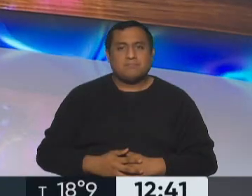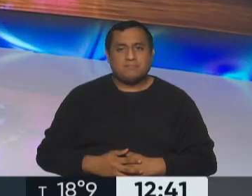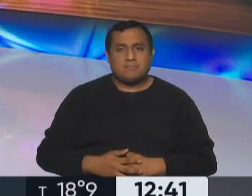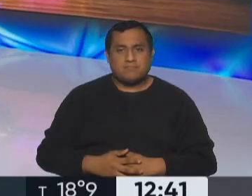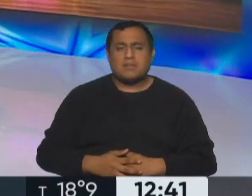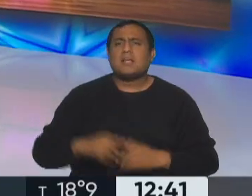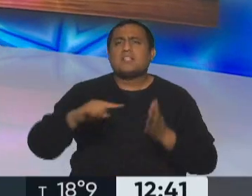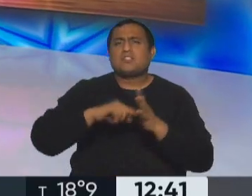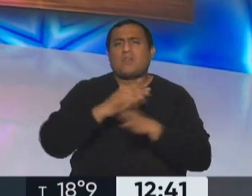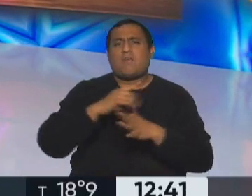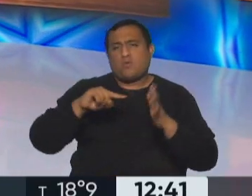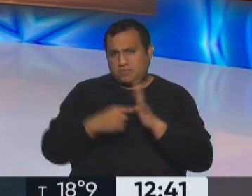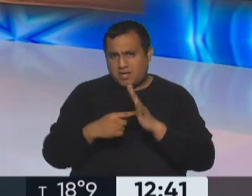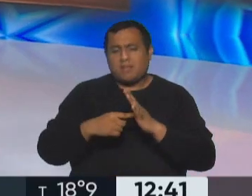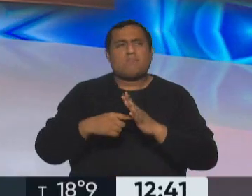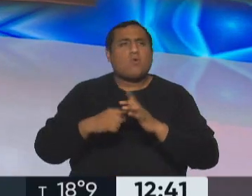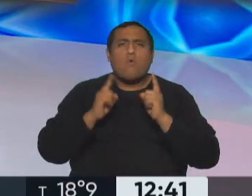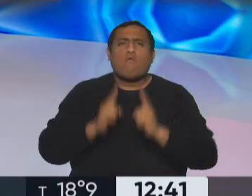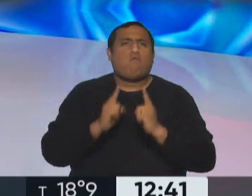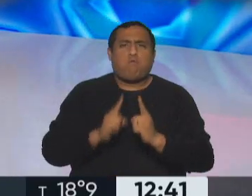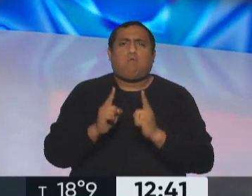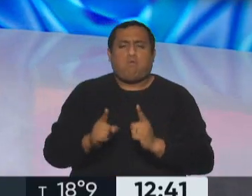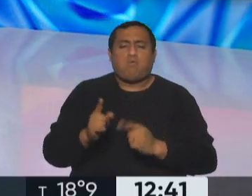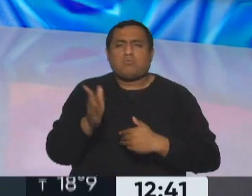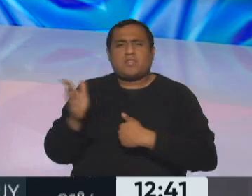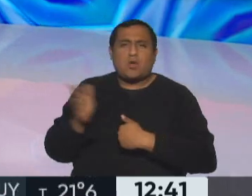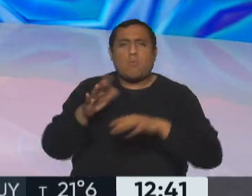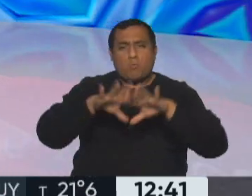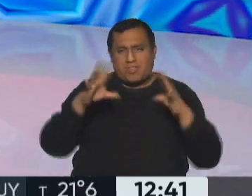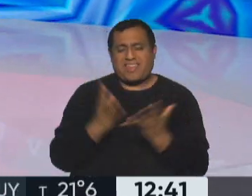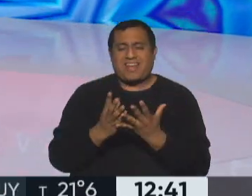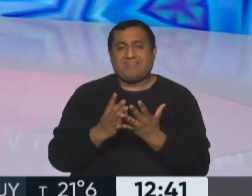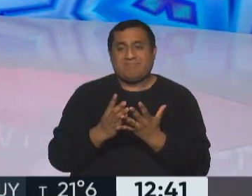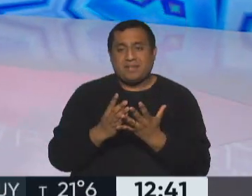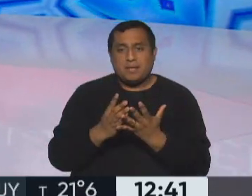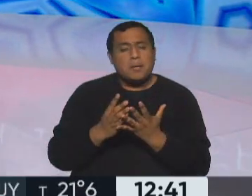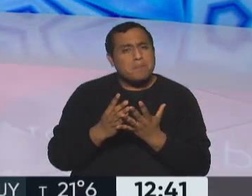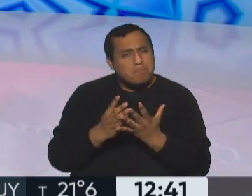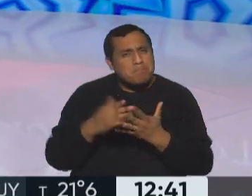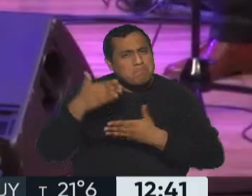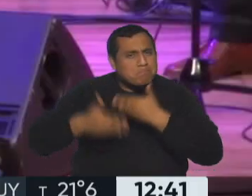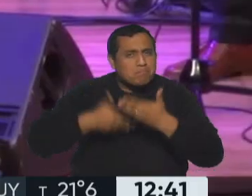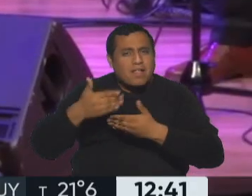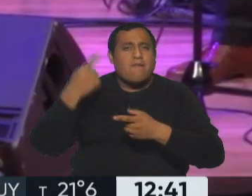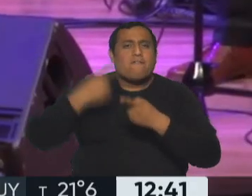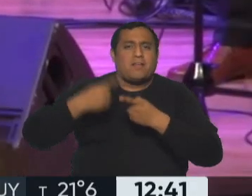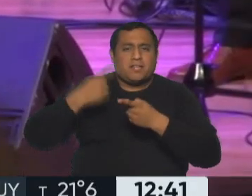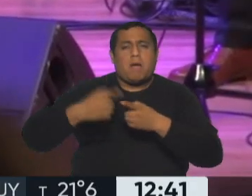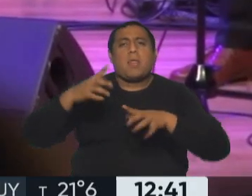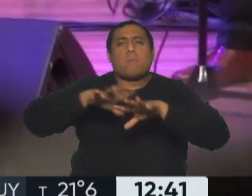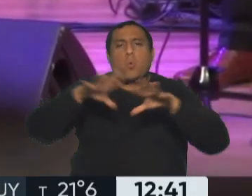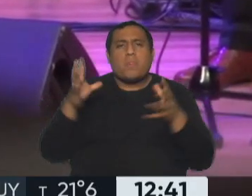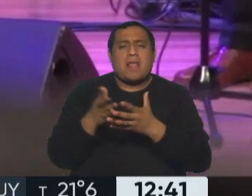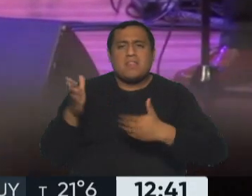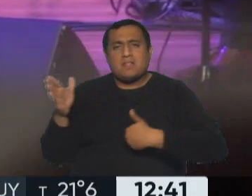la ciudad de buenos aires- continúa siendo el foco del tango mundial por estos días mientras se desarrolla el festival y el mundial de